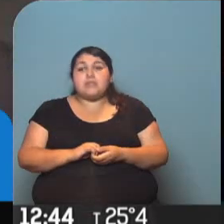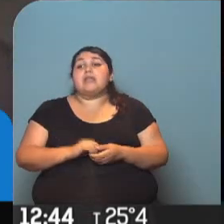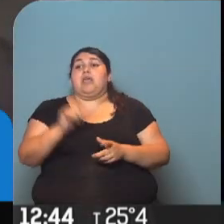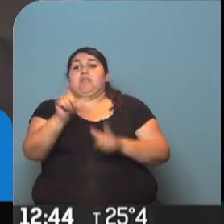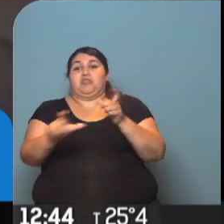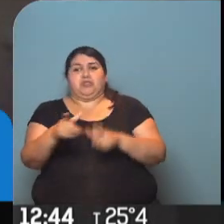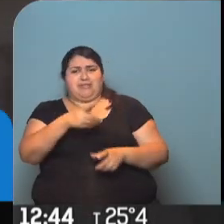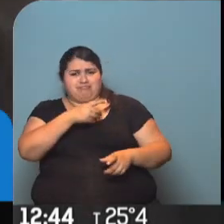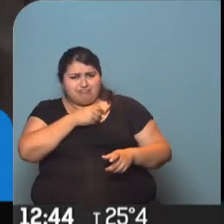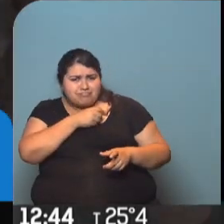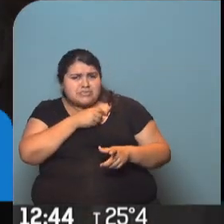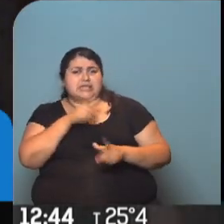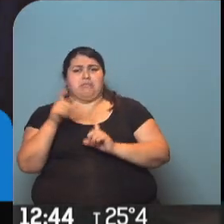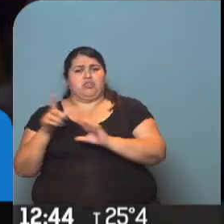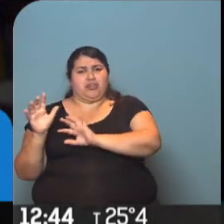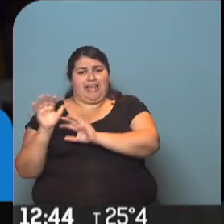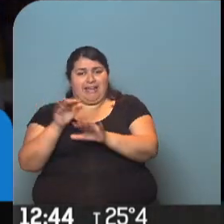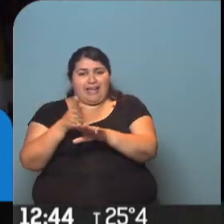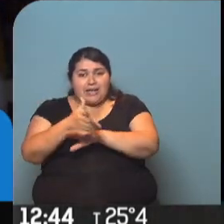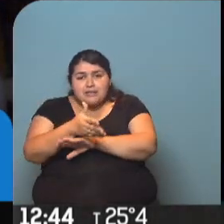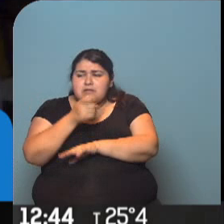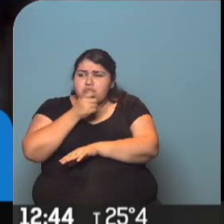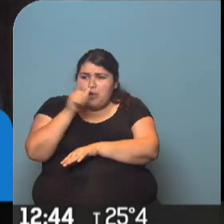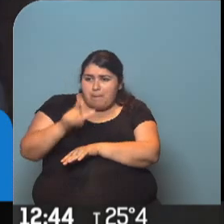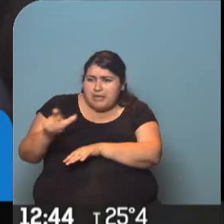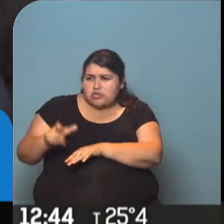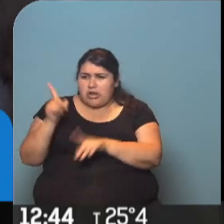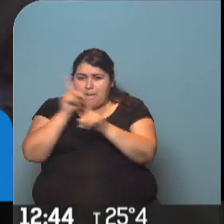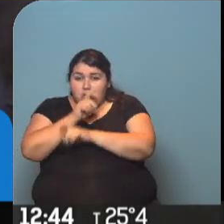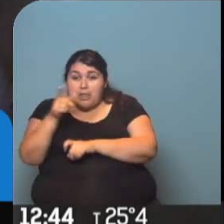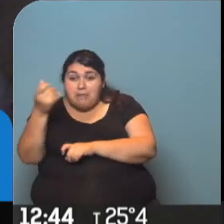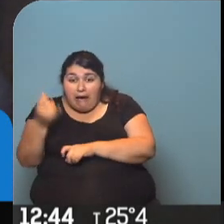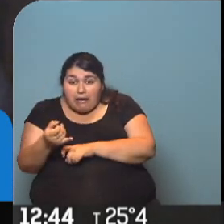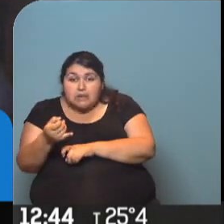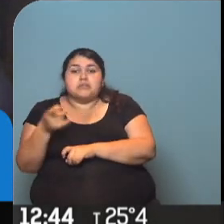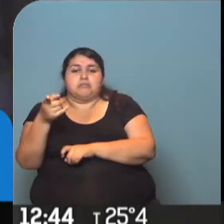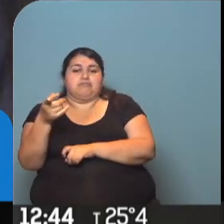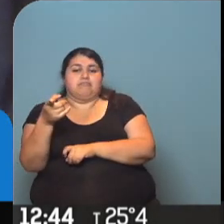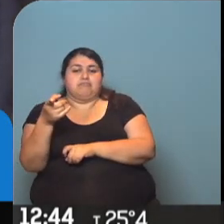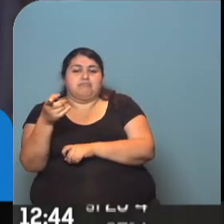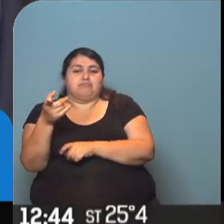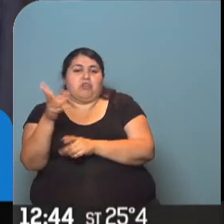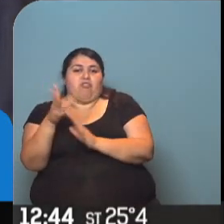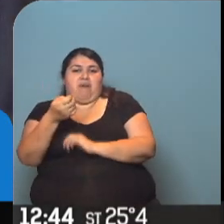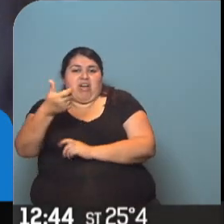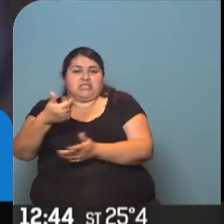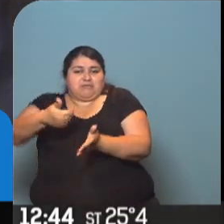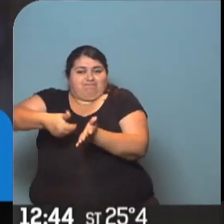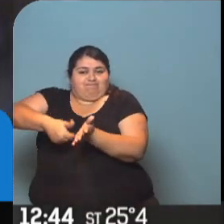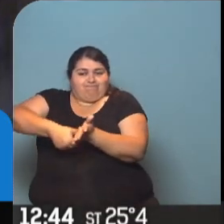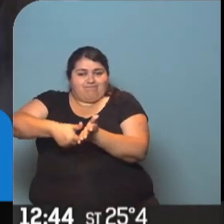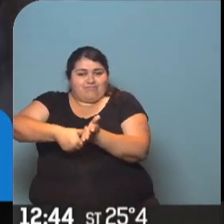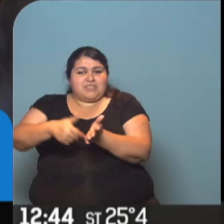pero sobre todo los que creemos conflictivos o han sido conflictivos a través de la de la huella dactilar que es